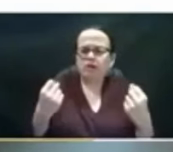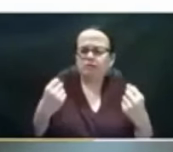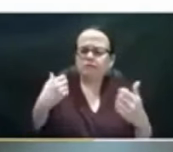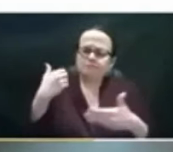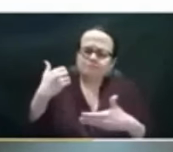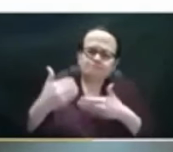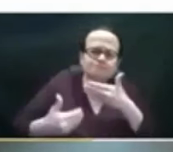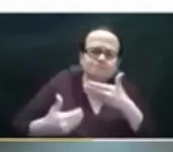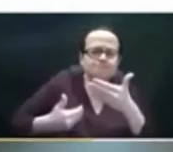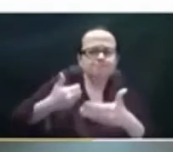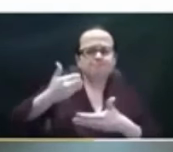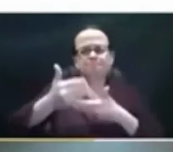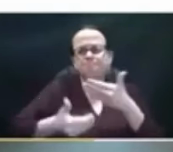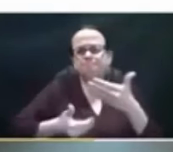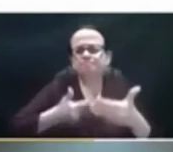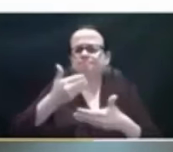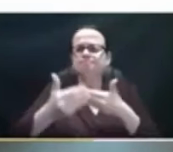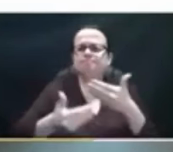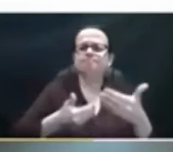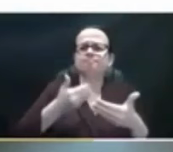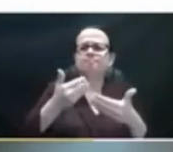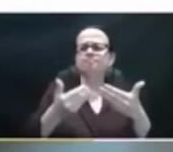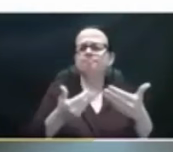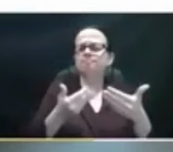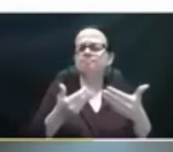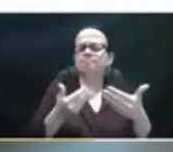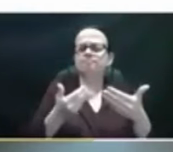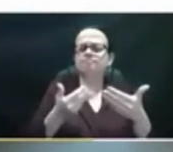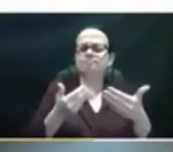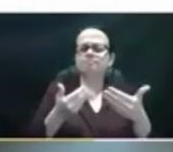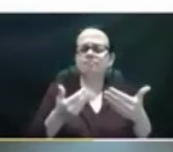Estaba yo en recuperación.